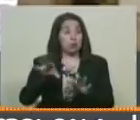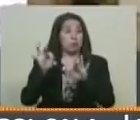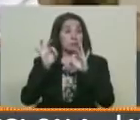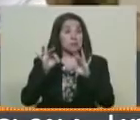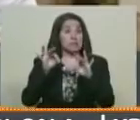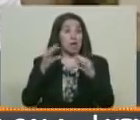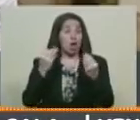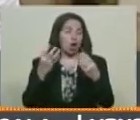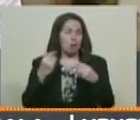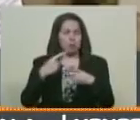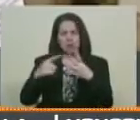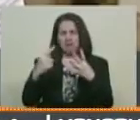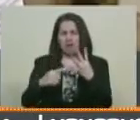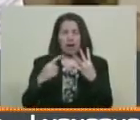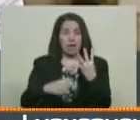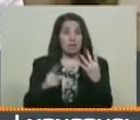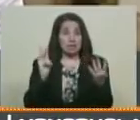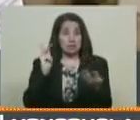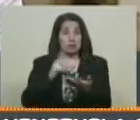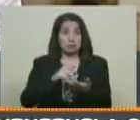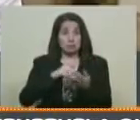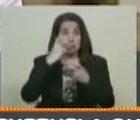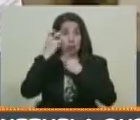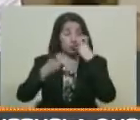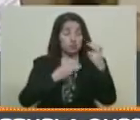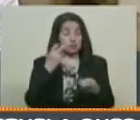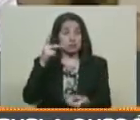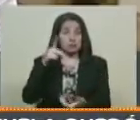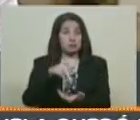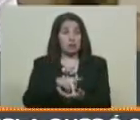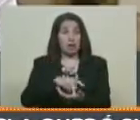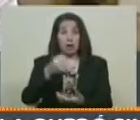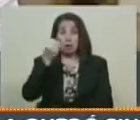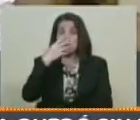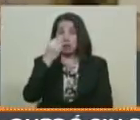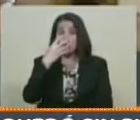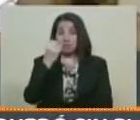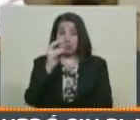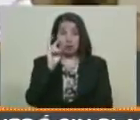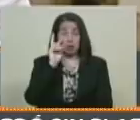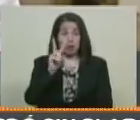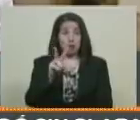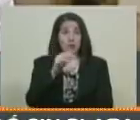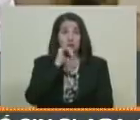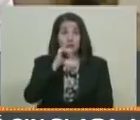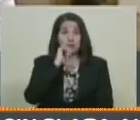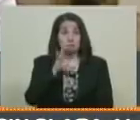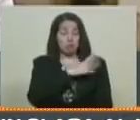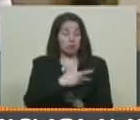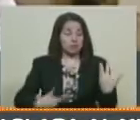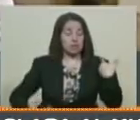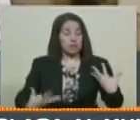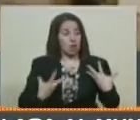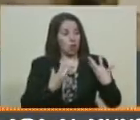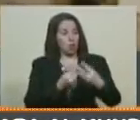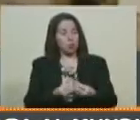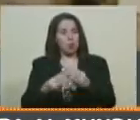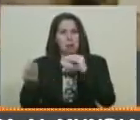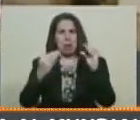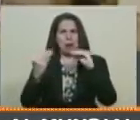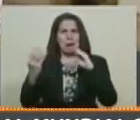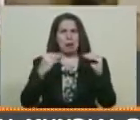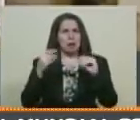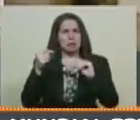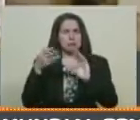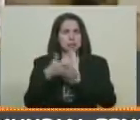de rock como esta que nos visita el día de hoy acá en el Palacio de Miraflores. Como les indicaba, ya en este momento se prepara el presidente de la